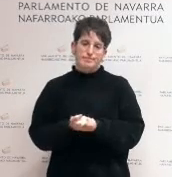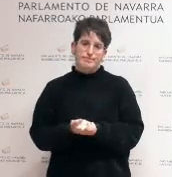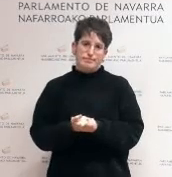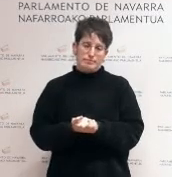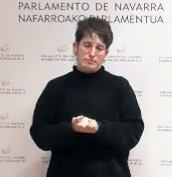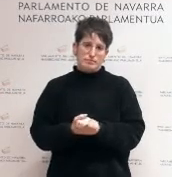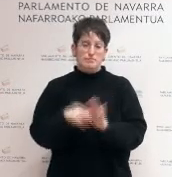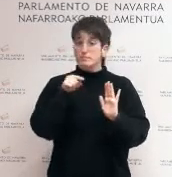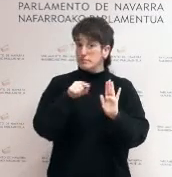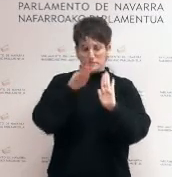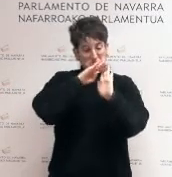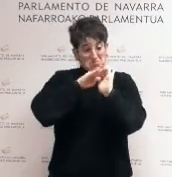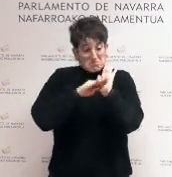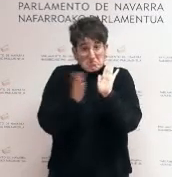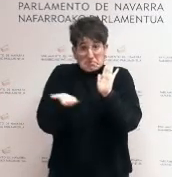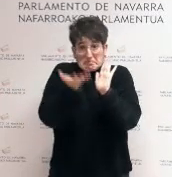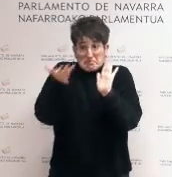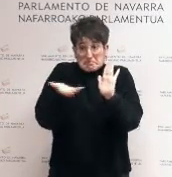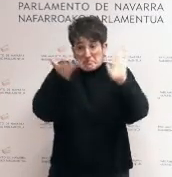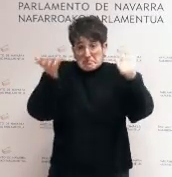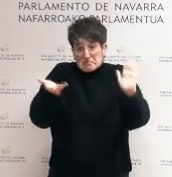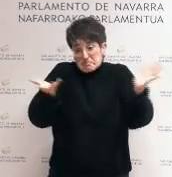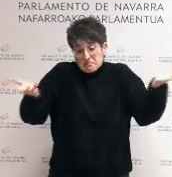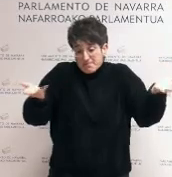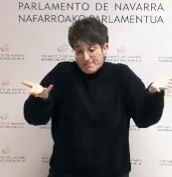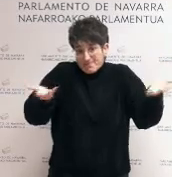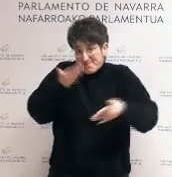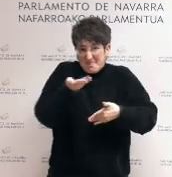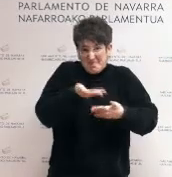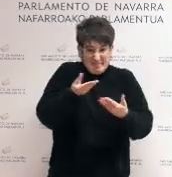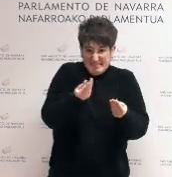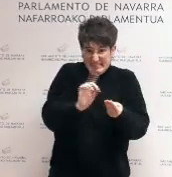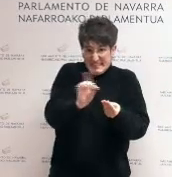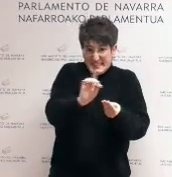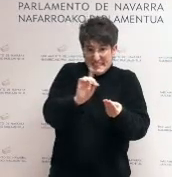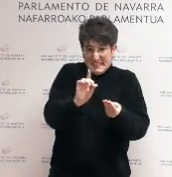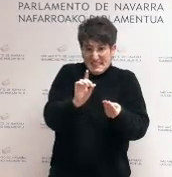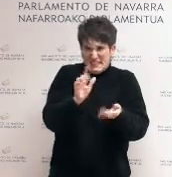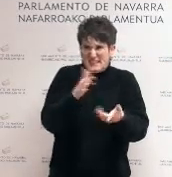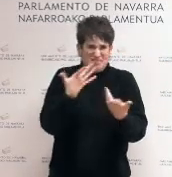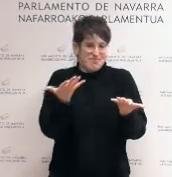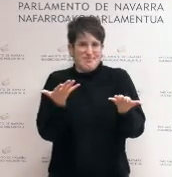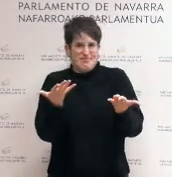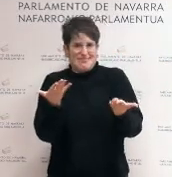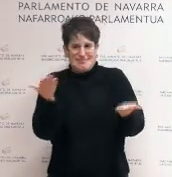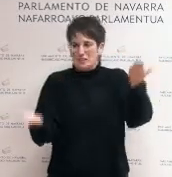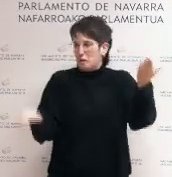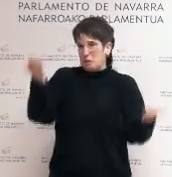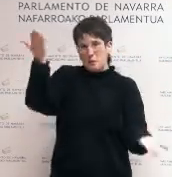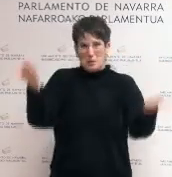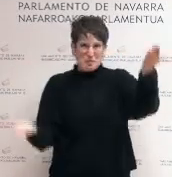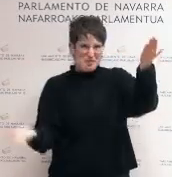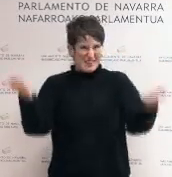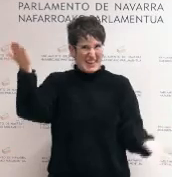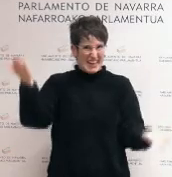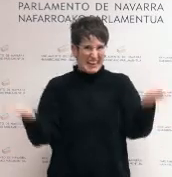Estas son unas medidas poco relevantes y son unas medidas, por lo tanto, desproporcionadas a los efectos de esta crisis.